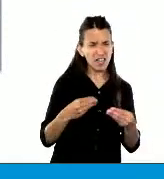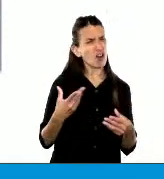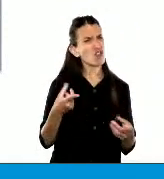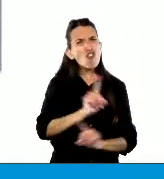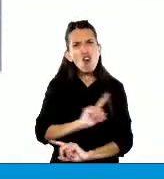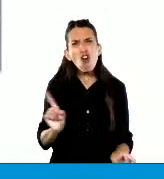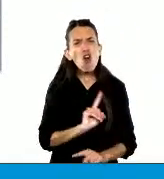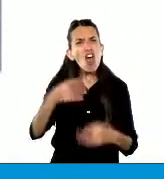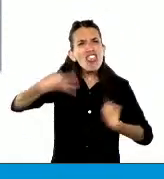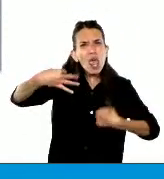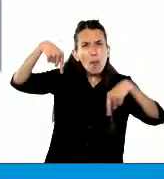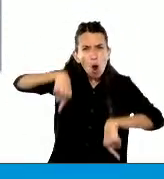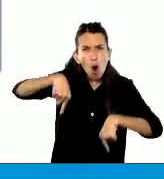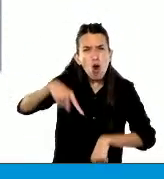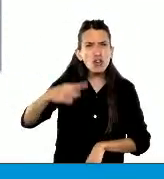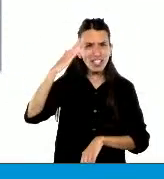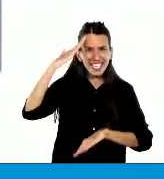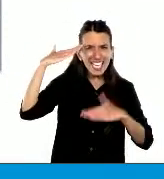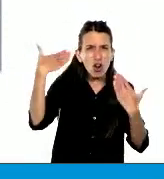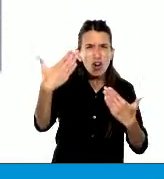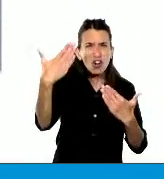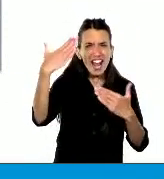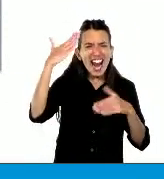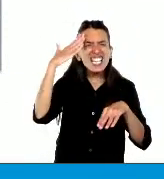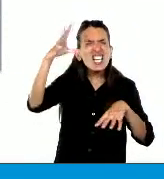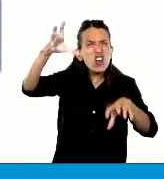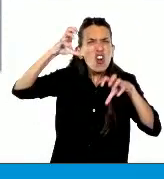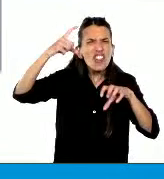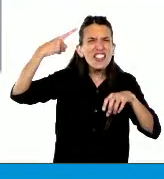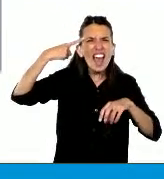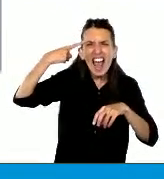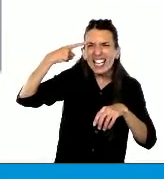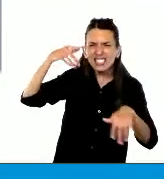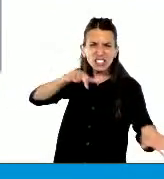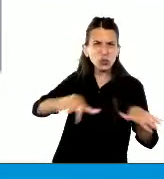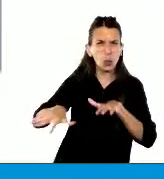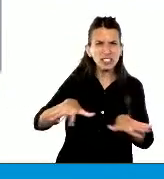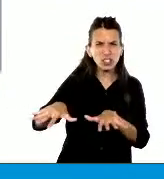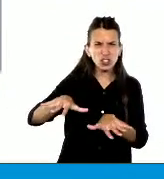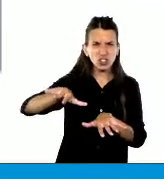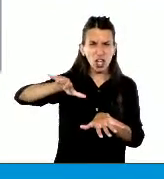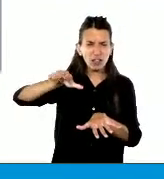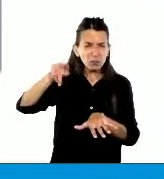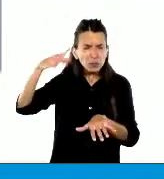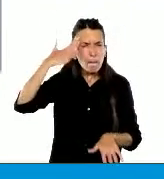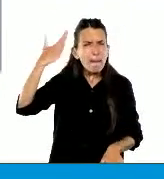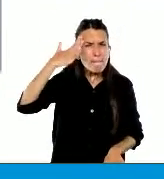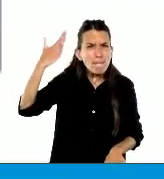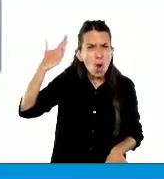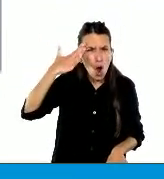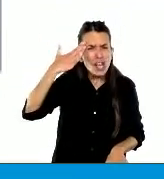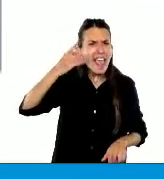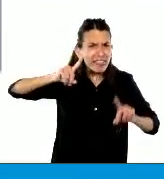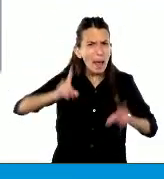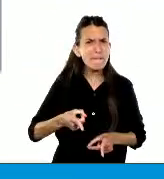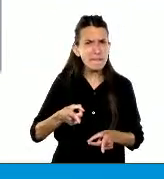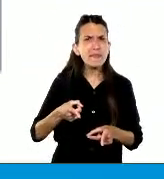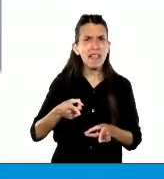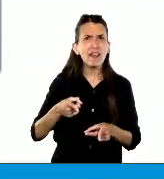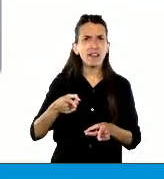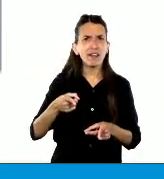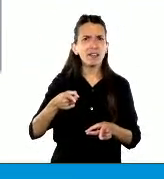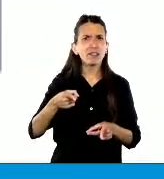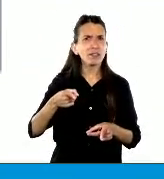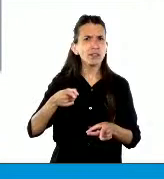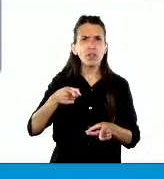recordar, condenando esas situaciones, recordando y honrando la memoria, pero también en algo